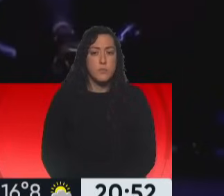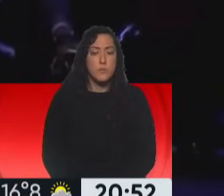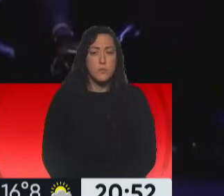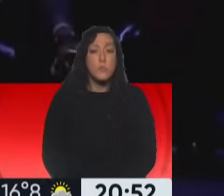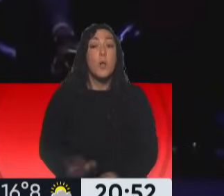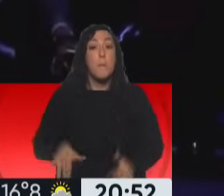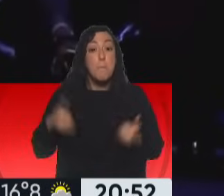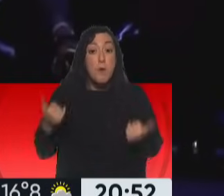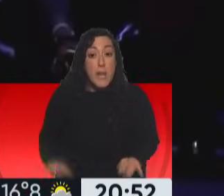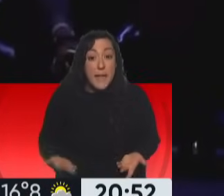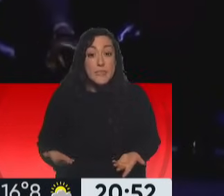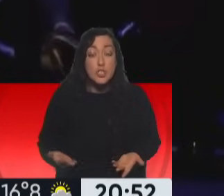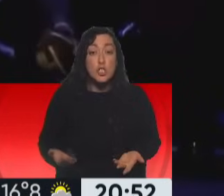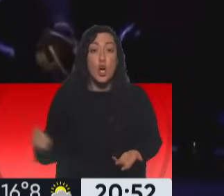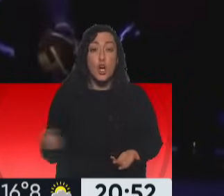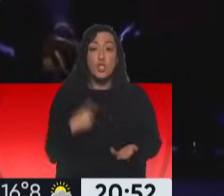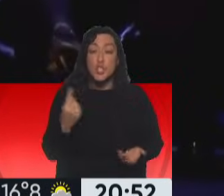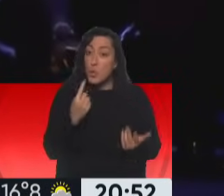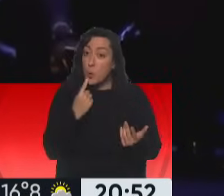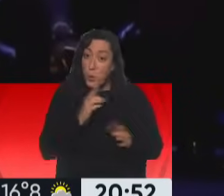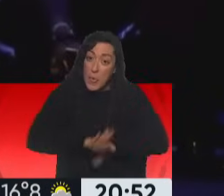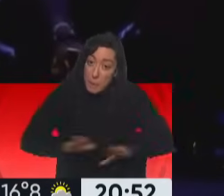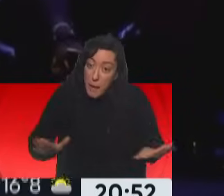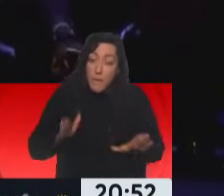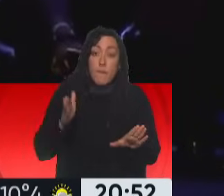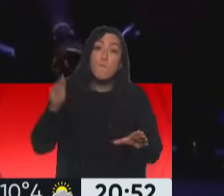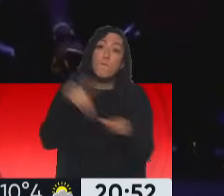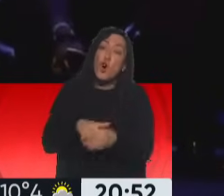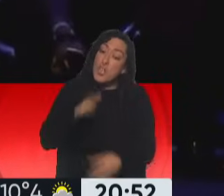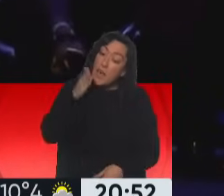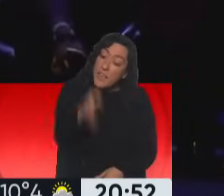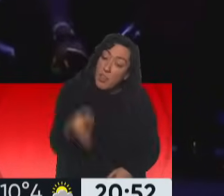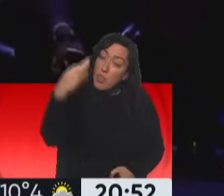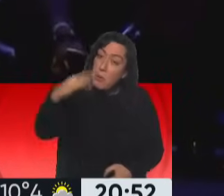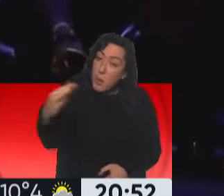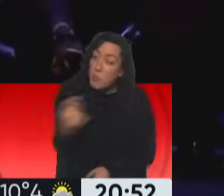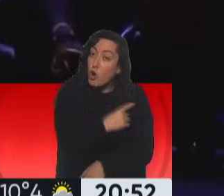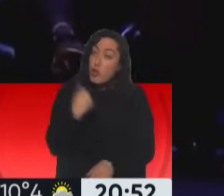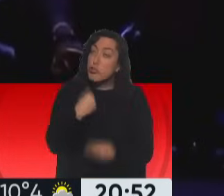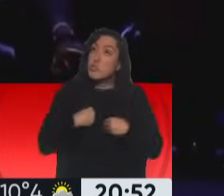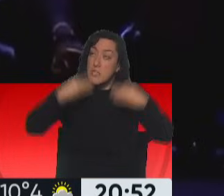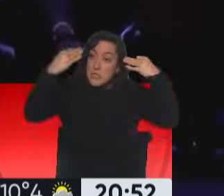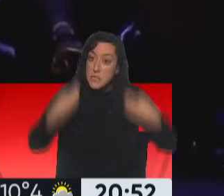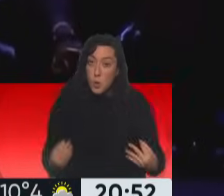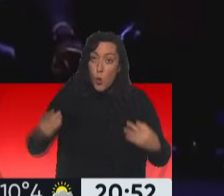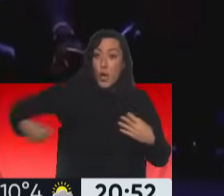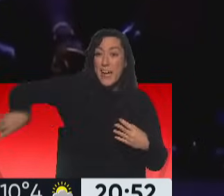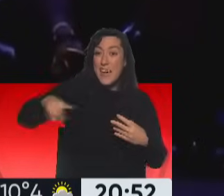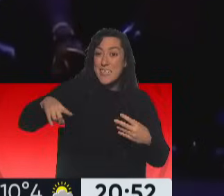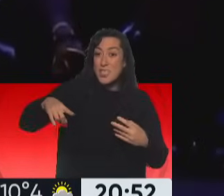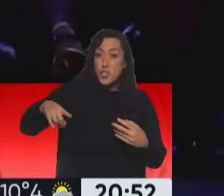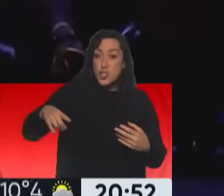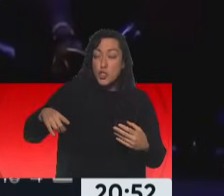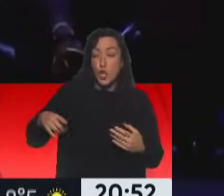Por eso no podemos dudar de ir a votar cuando tenemos la certeza de que todos ellos irán en defensa de